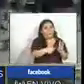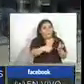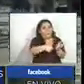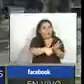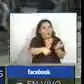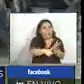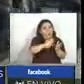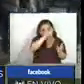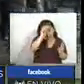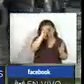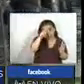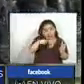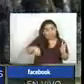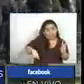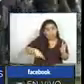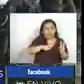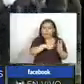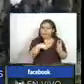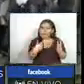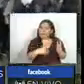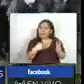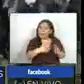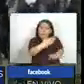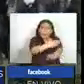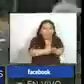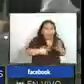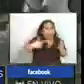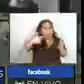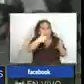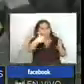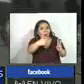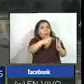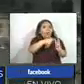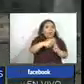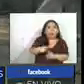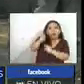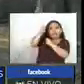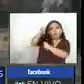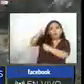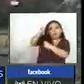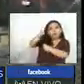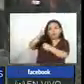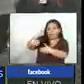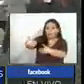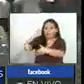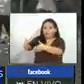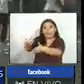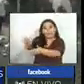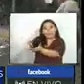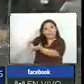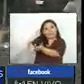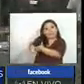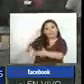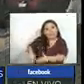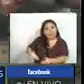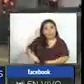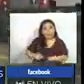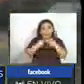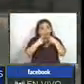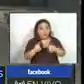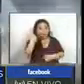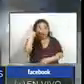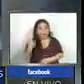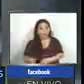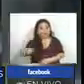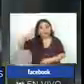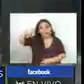resultaron con lesiones de arma de fuego mientras protestaban afuera de la comuna. De acuerdo al titular de Derechos Humanos,